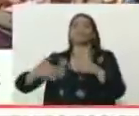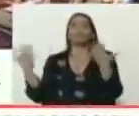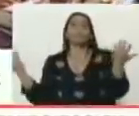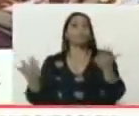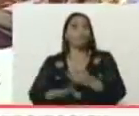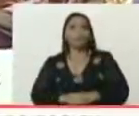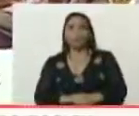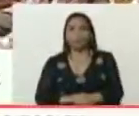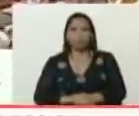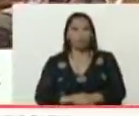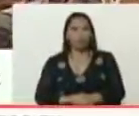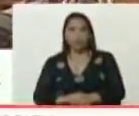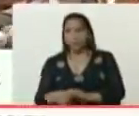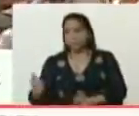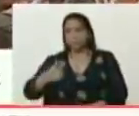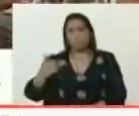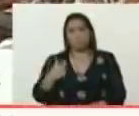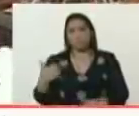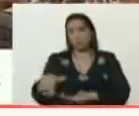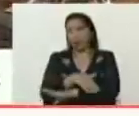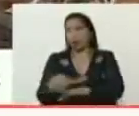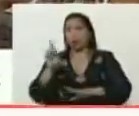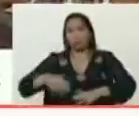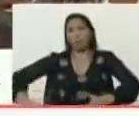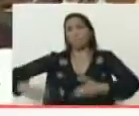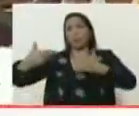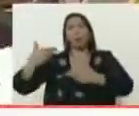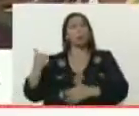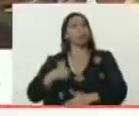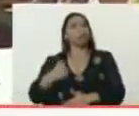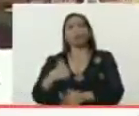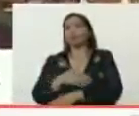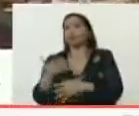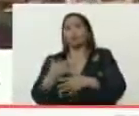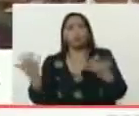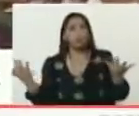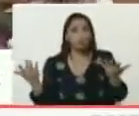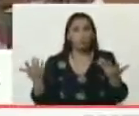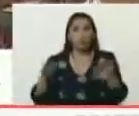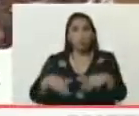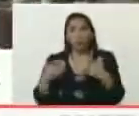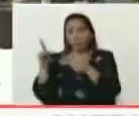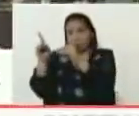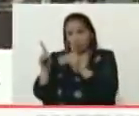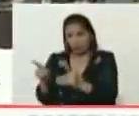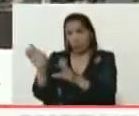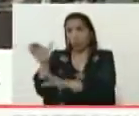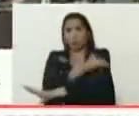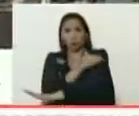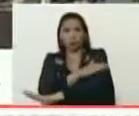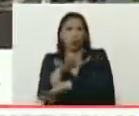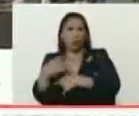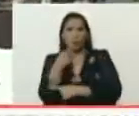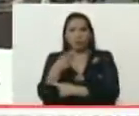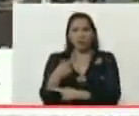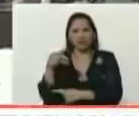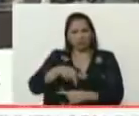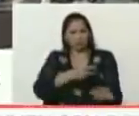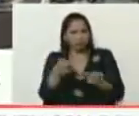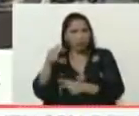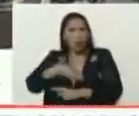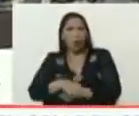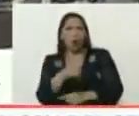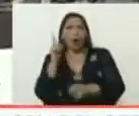quieren enfrentarnos en la calle, cuando quieran. Si ustedes deciden, como uno recibe hoy, que